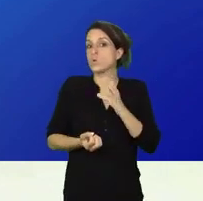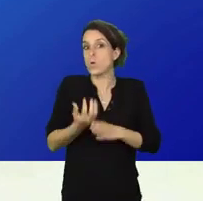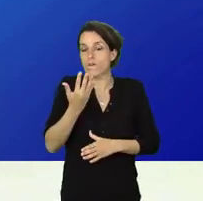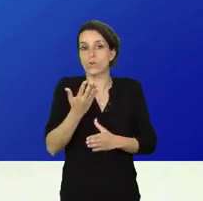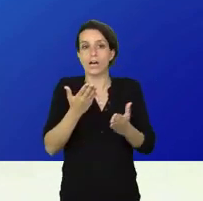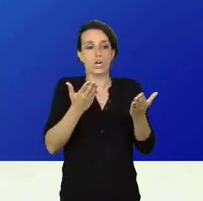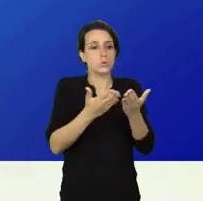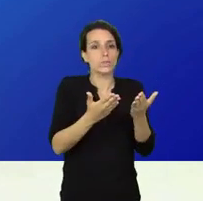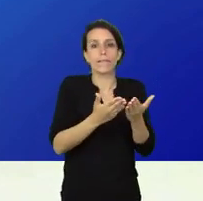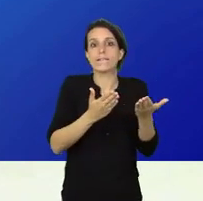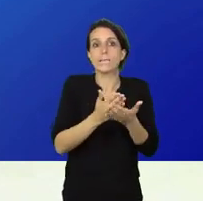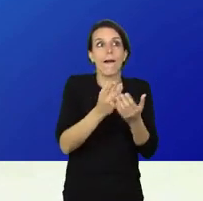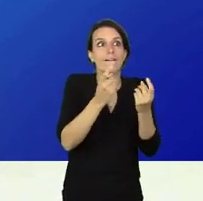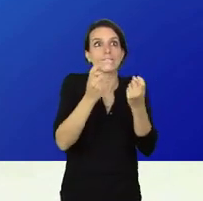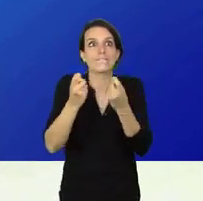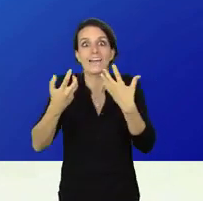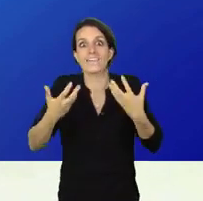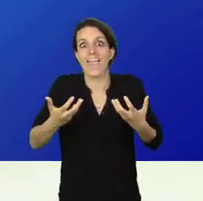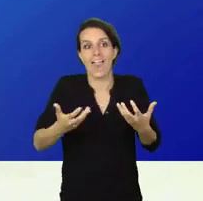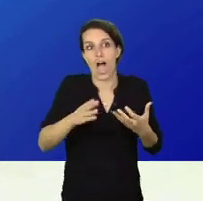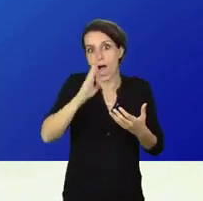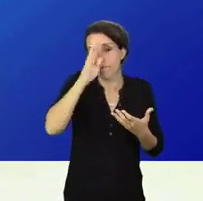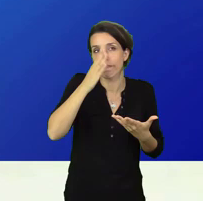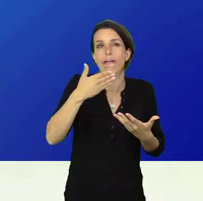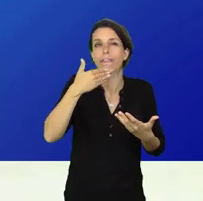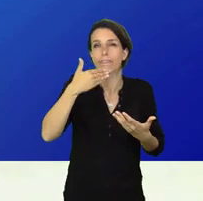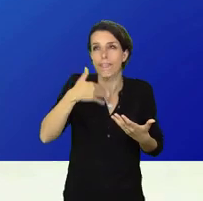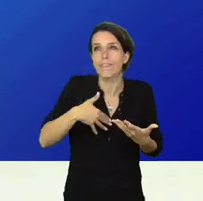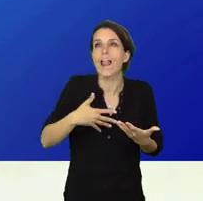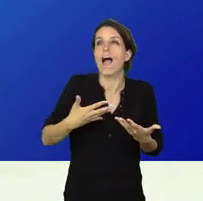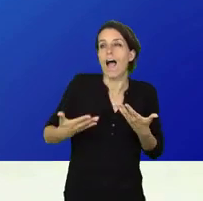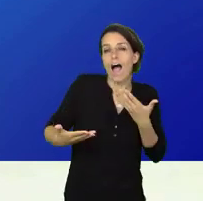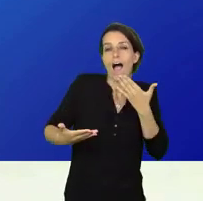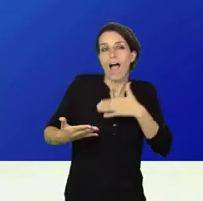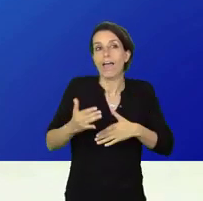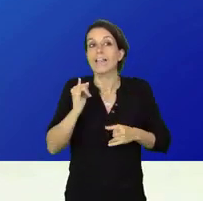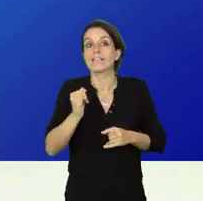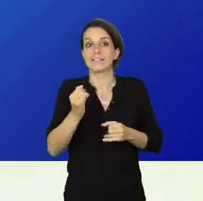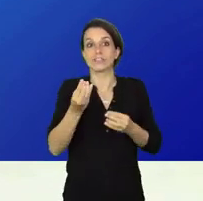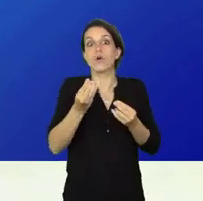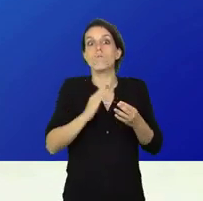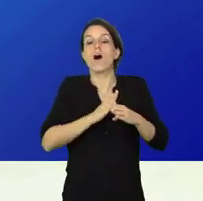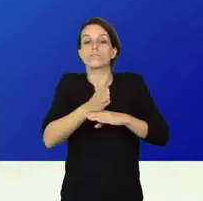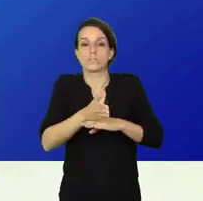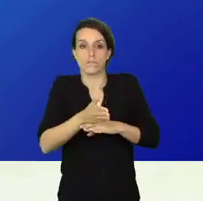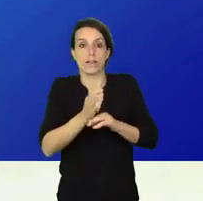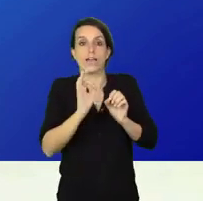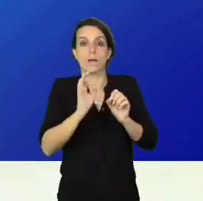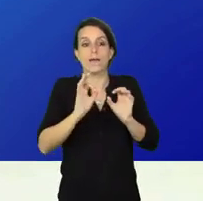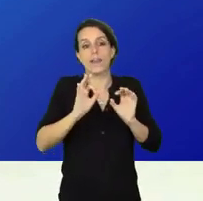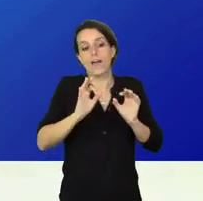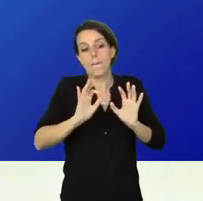en general se encuentran muy ávidos de aprender y de entender de qué se trata, y sin duda el